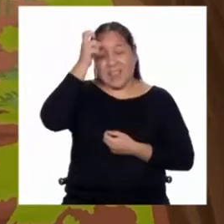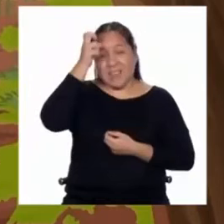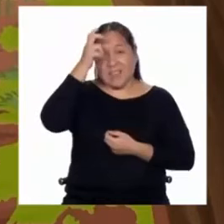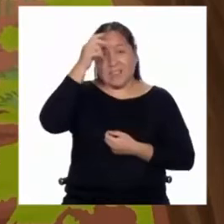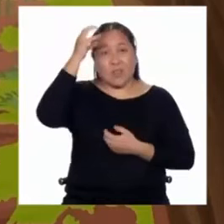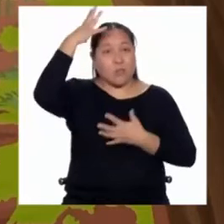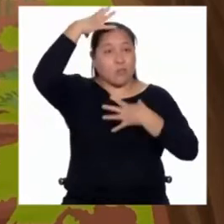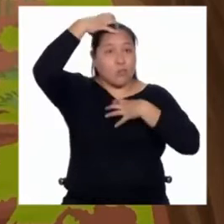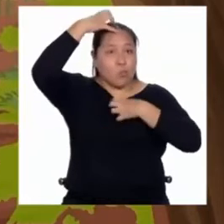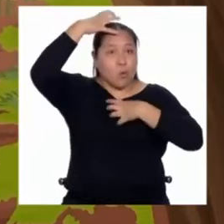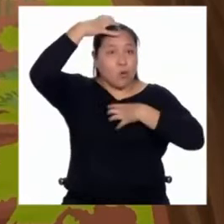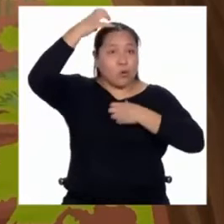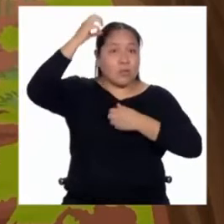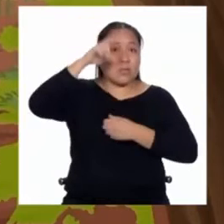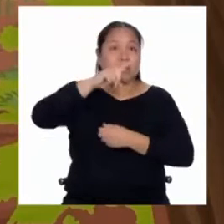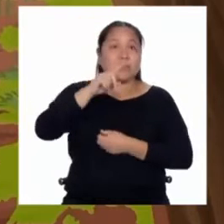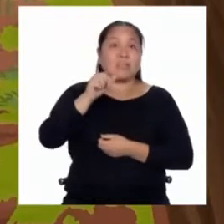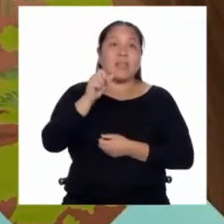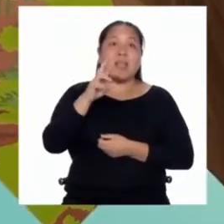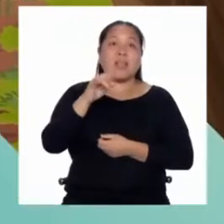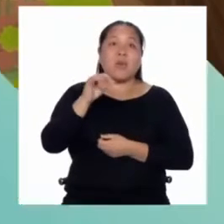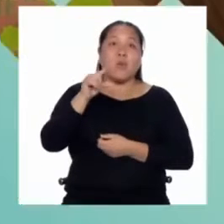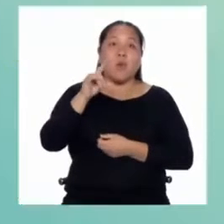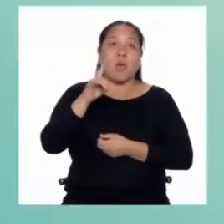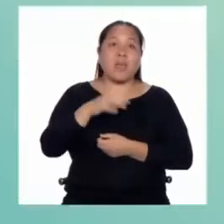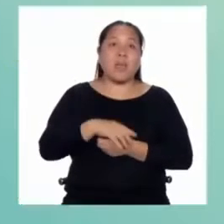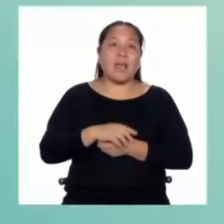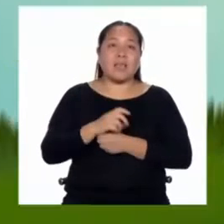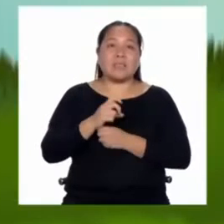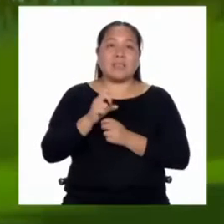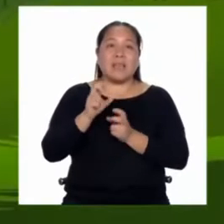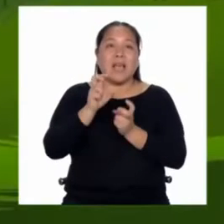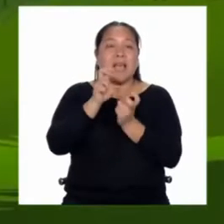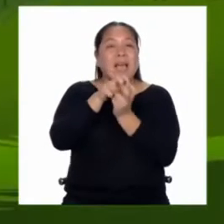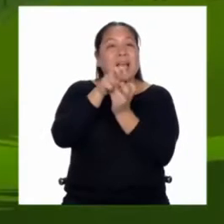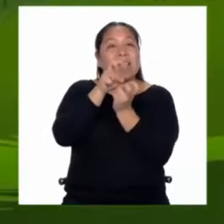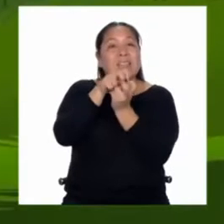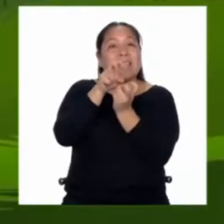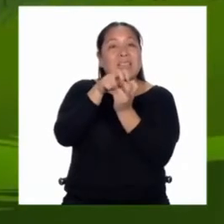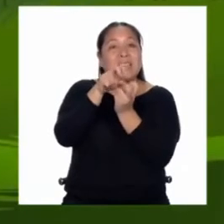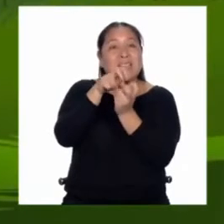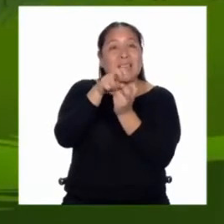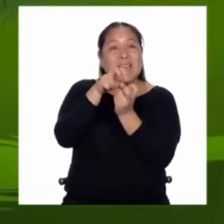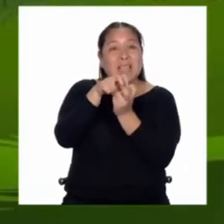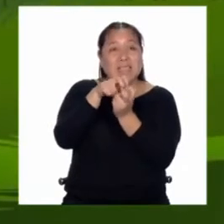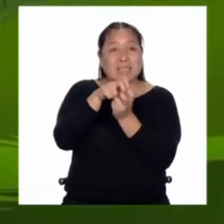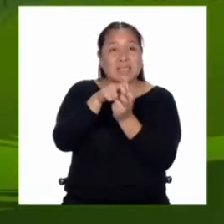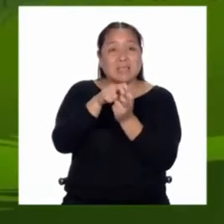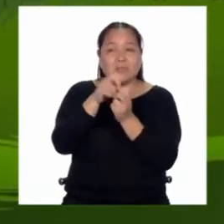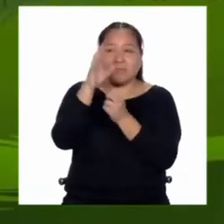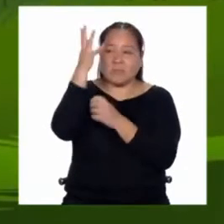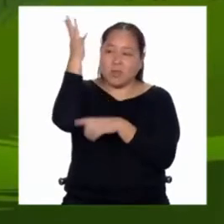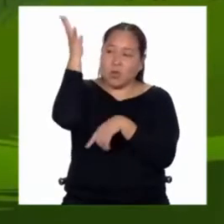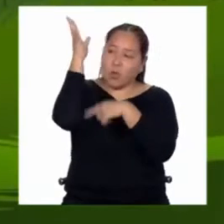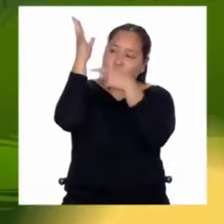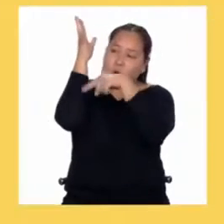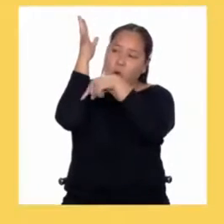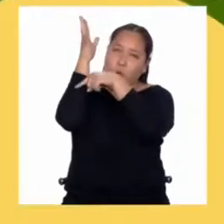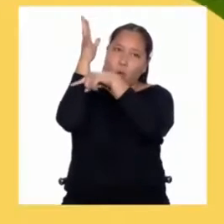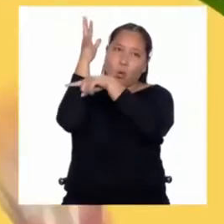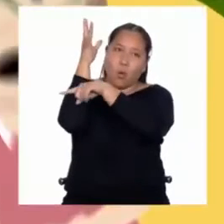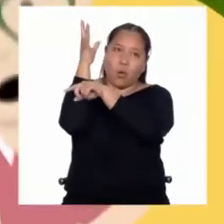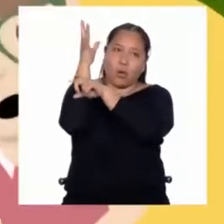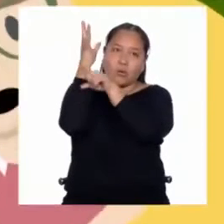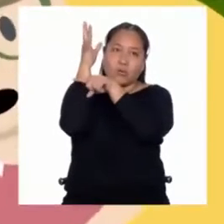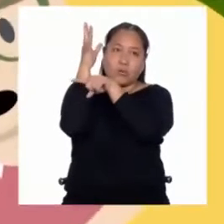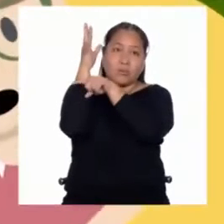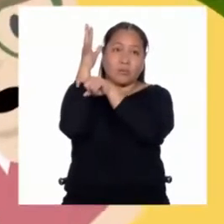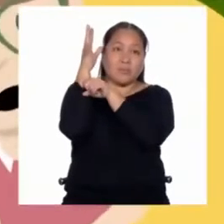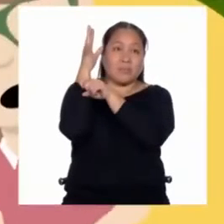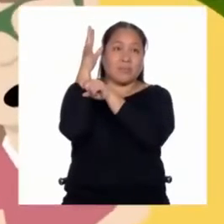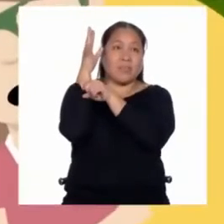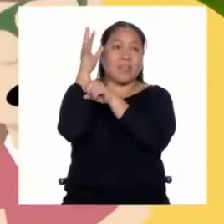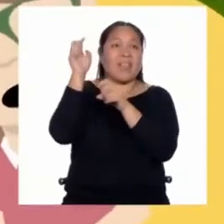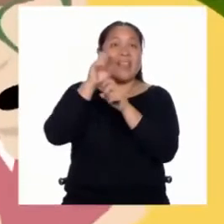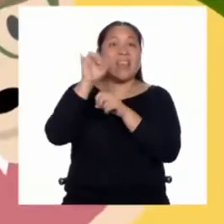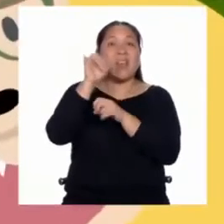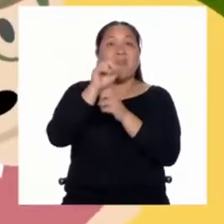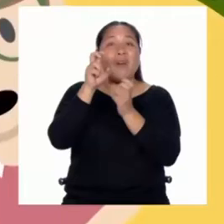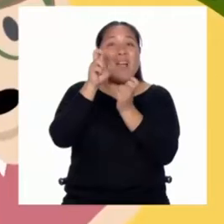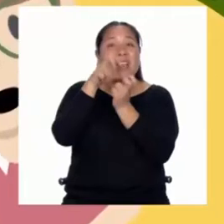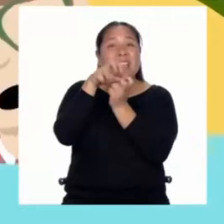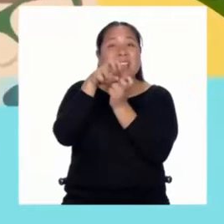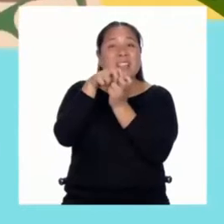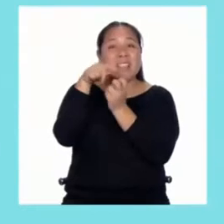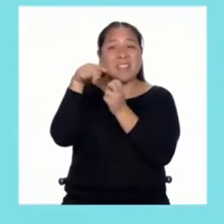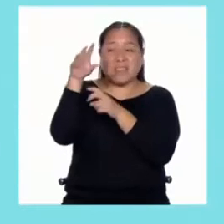monos, zarigüeyas y ardillas, que se refugian en los huecos de los árboles. ¿Ves, Helga? Así como esa ardilla que salió